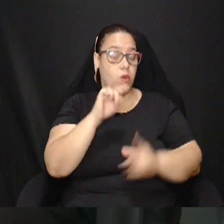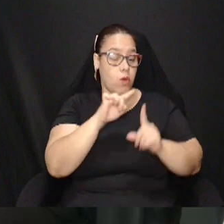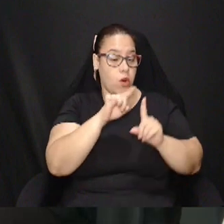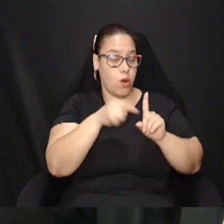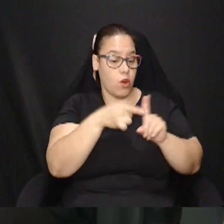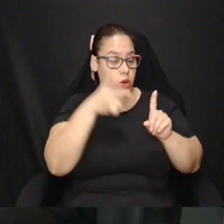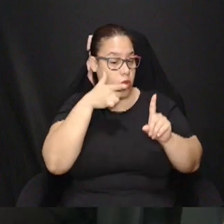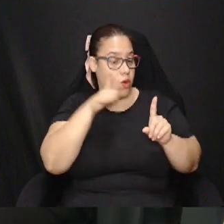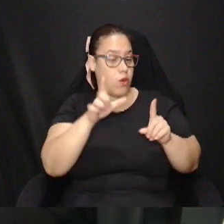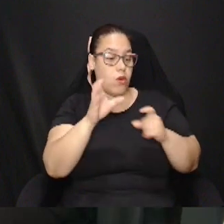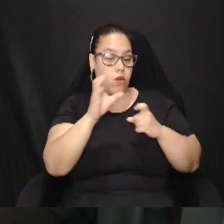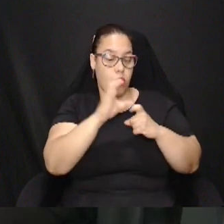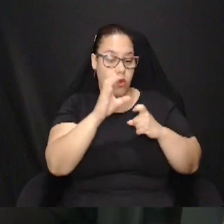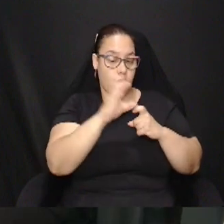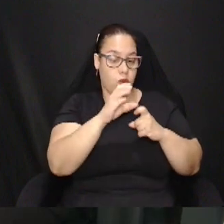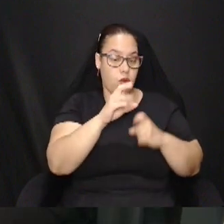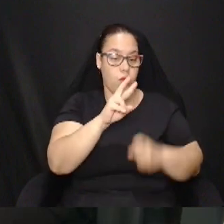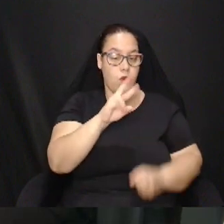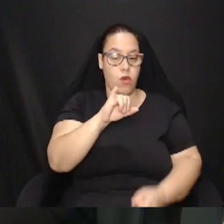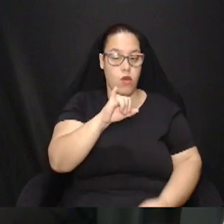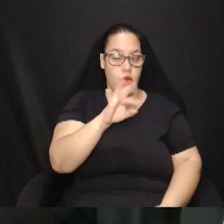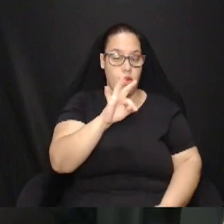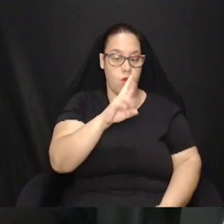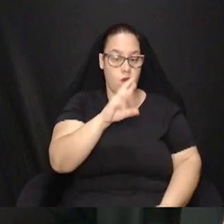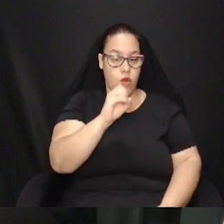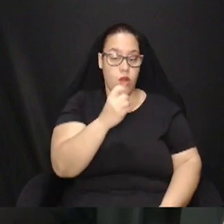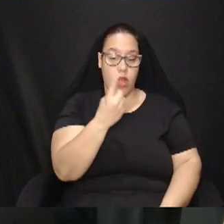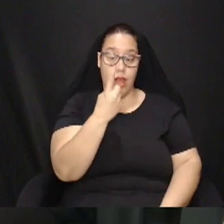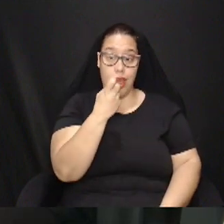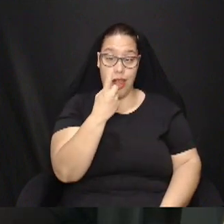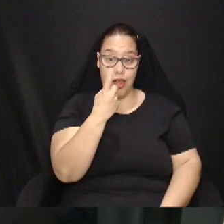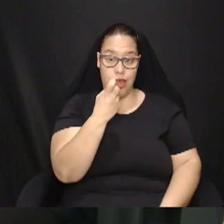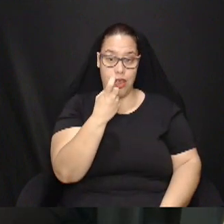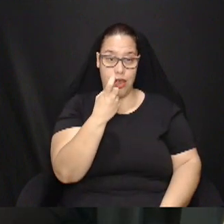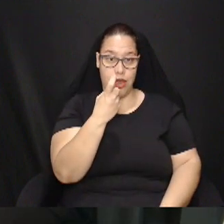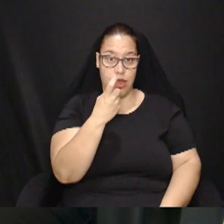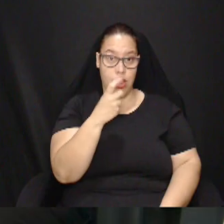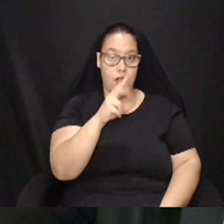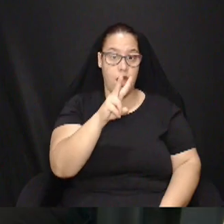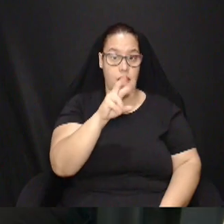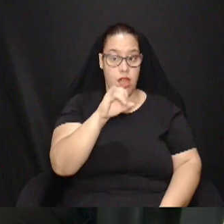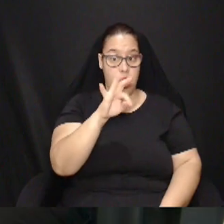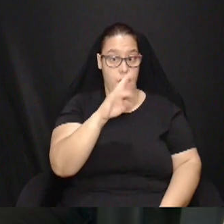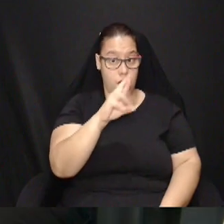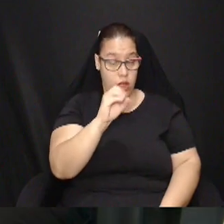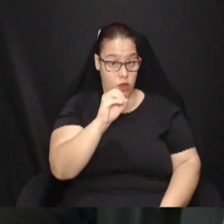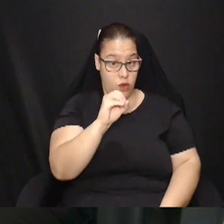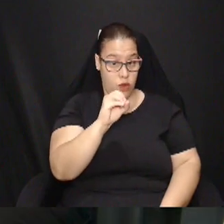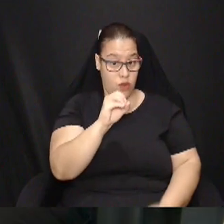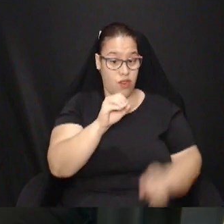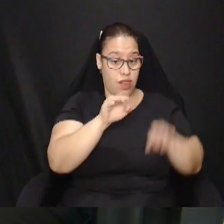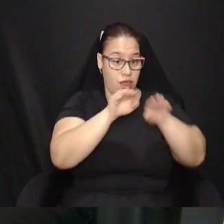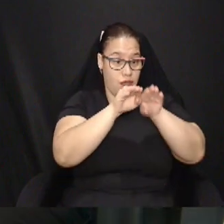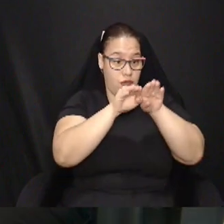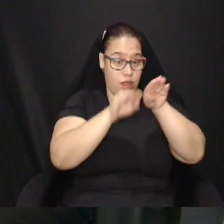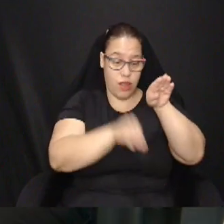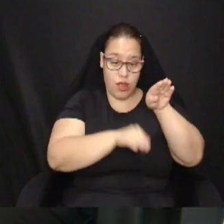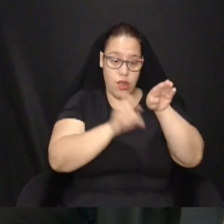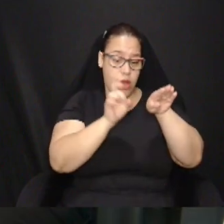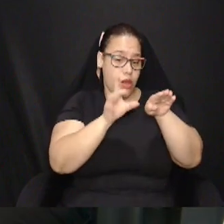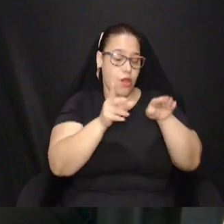clínicas de in vitro consideran que la única solución es in vitro. Y hay desigualdades, es que solo tienen acceso quien tiene